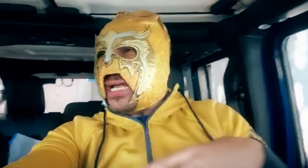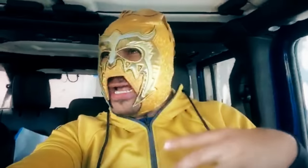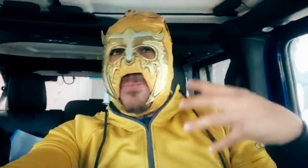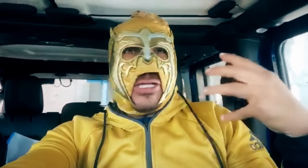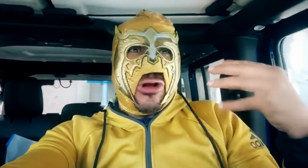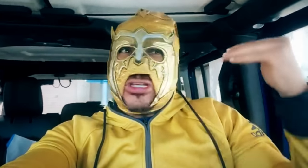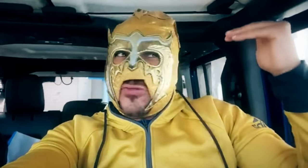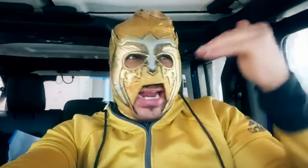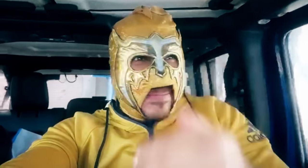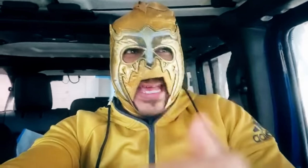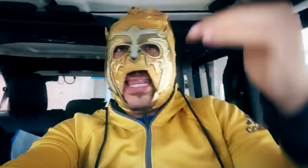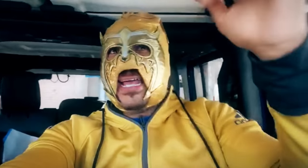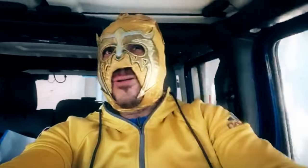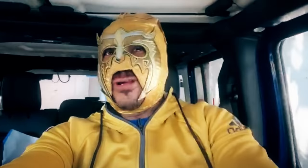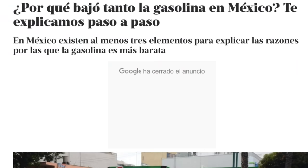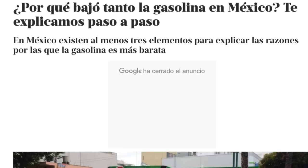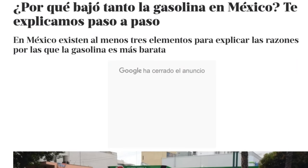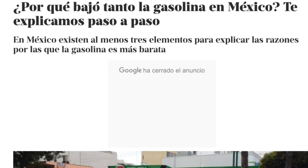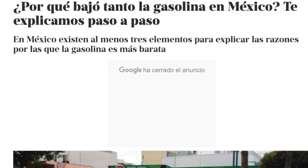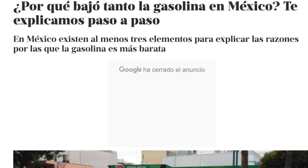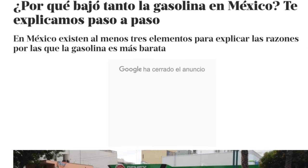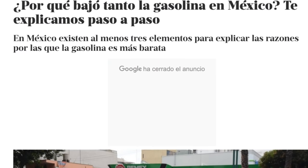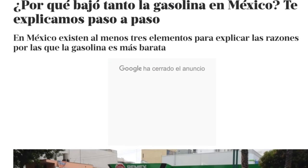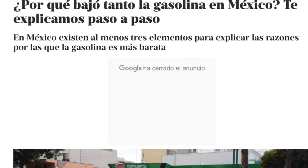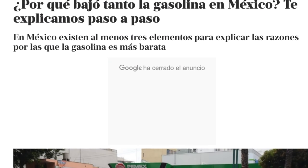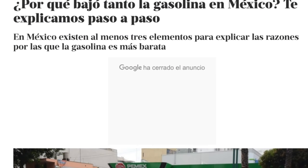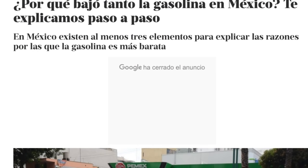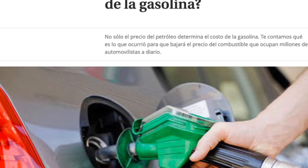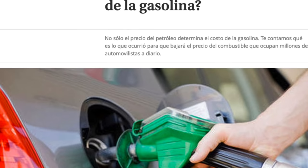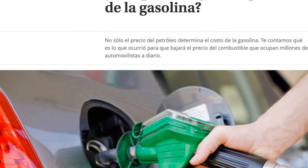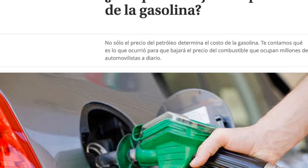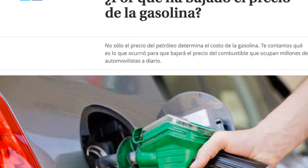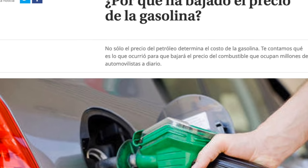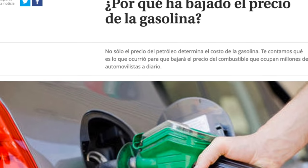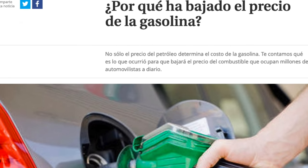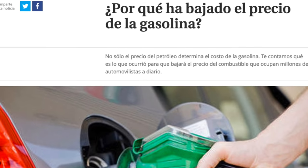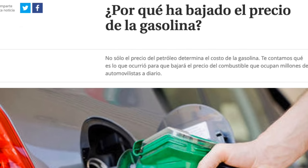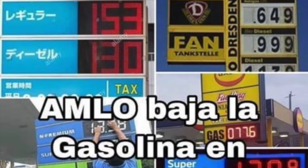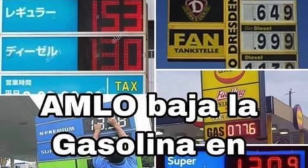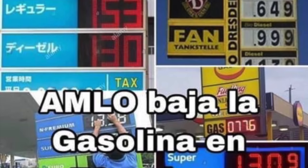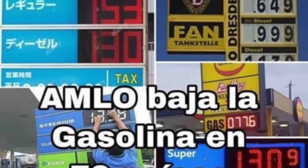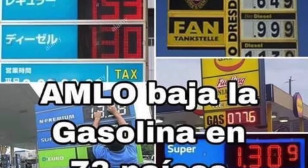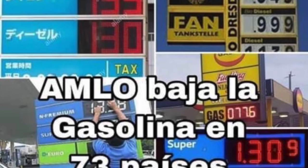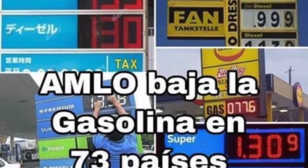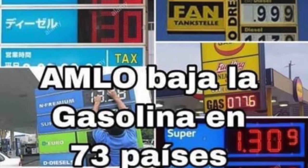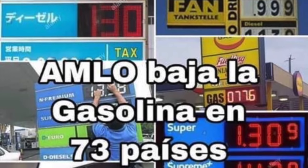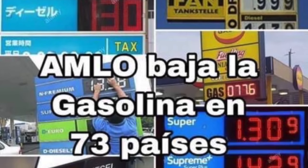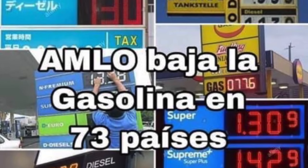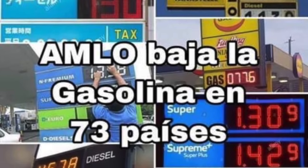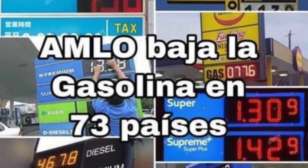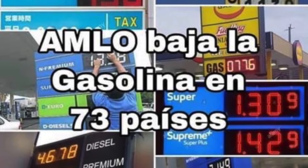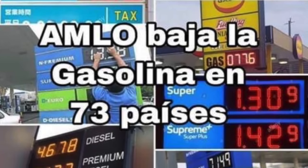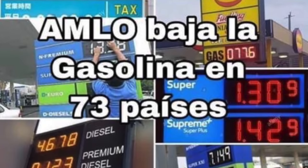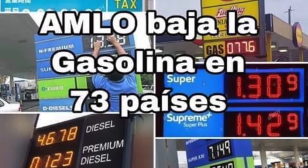han visto que el petróleo se fue a la mierda, cabrón? ¿No han visto que todas las gasolinas de todo el planeta bajaron? Y el pinche Andrés Manuel ahí poniéndose la